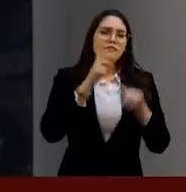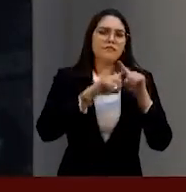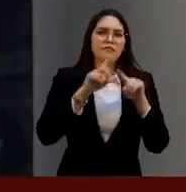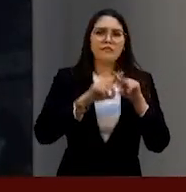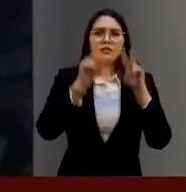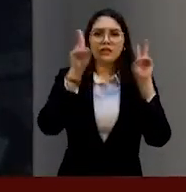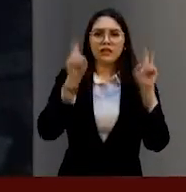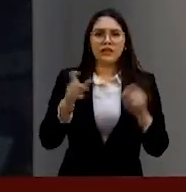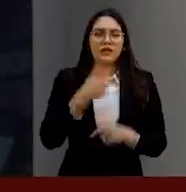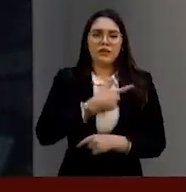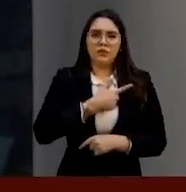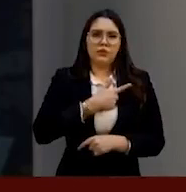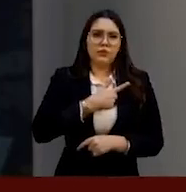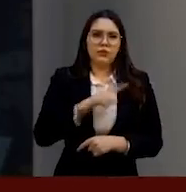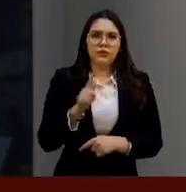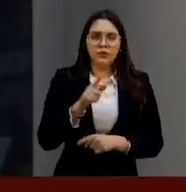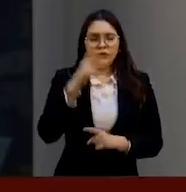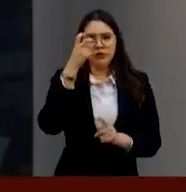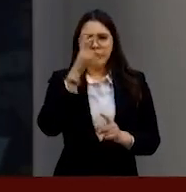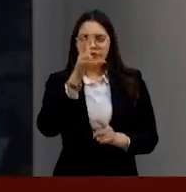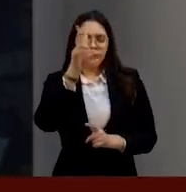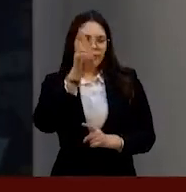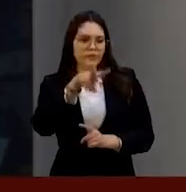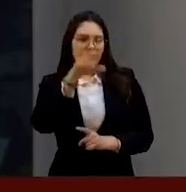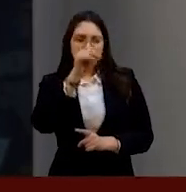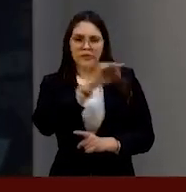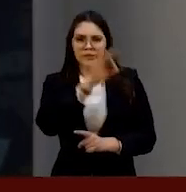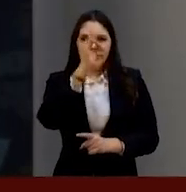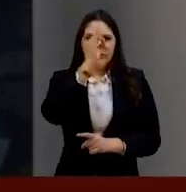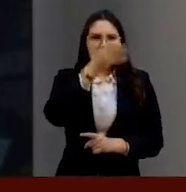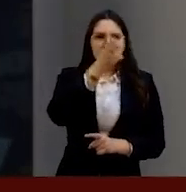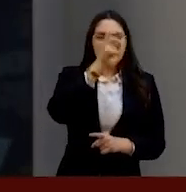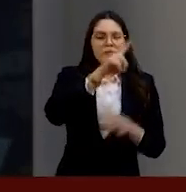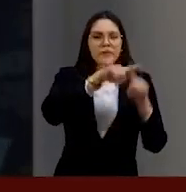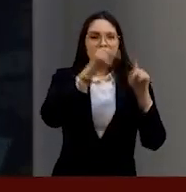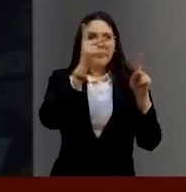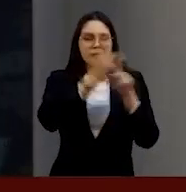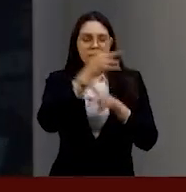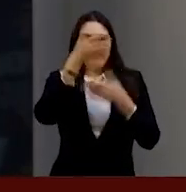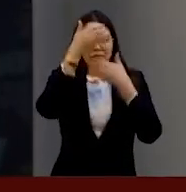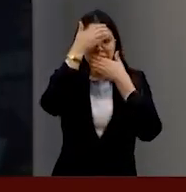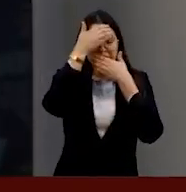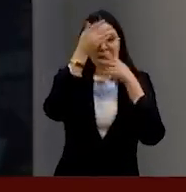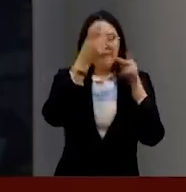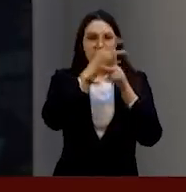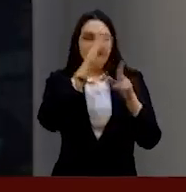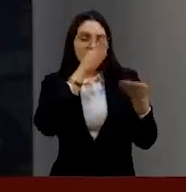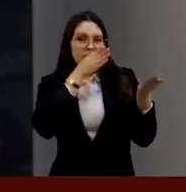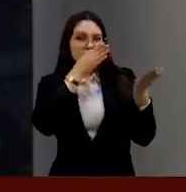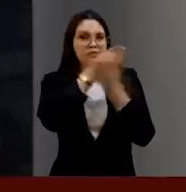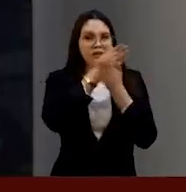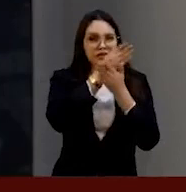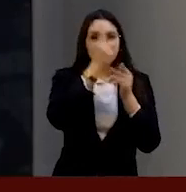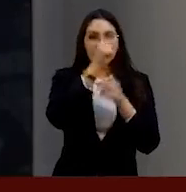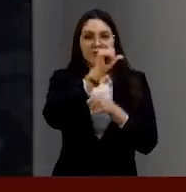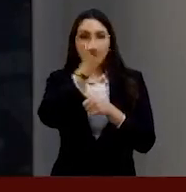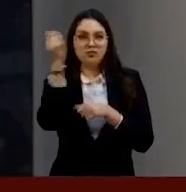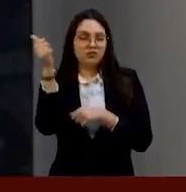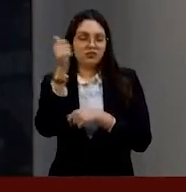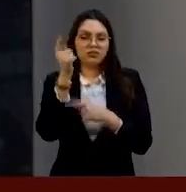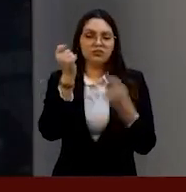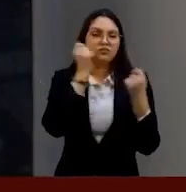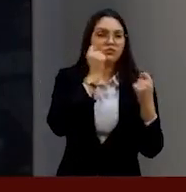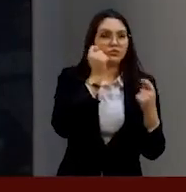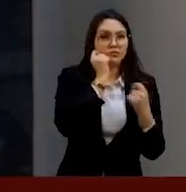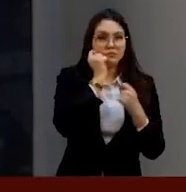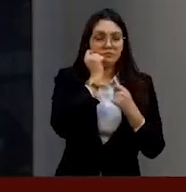definitiva. Deploramos el terrorismo y cualquier acto terrorista en cualquier parte del mundo. Eso es